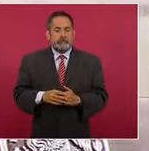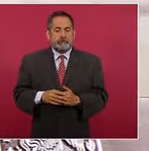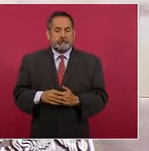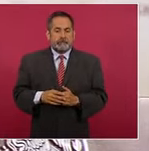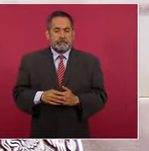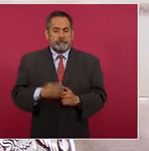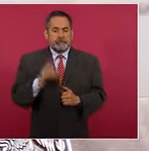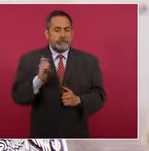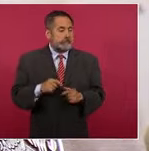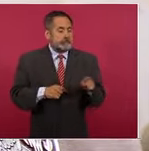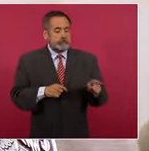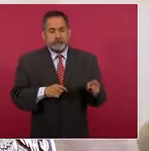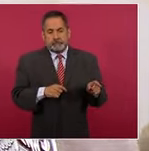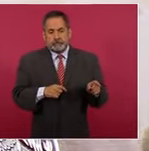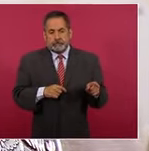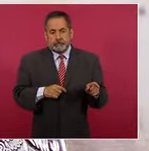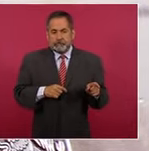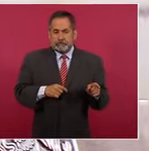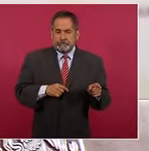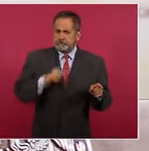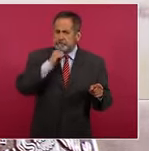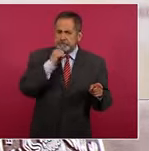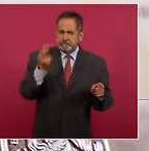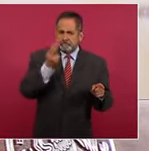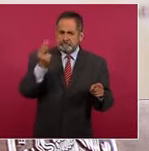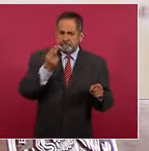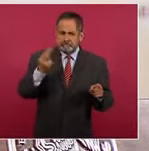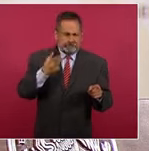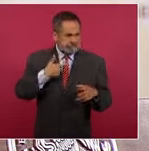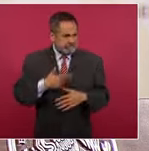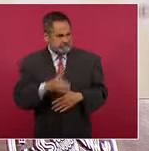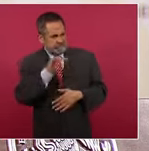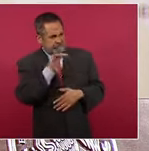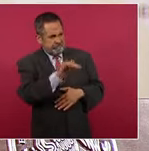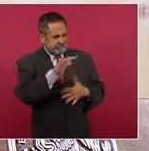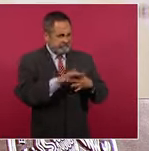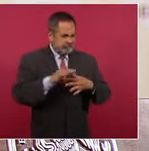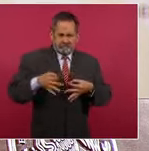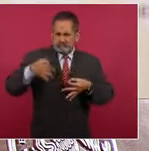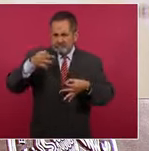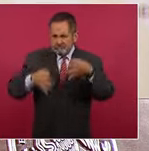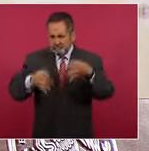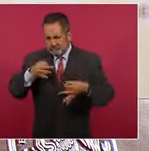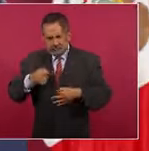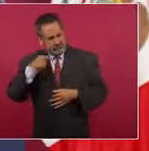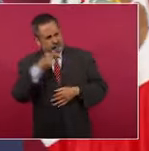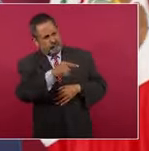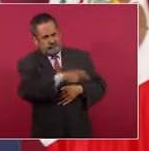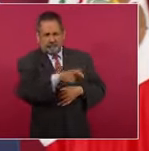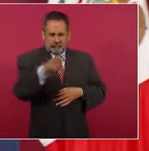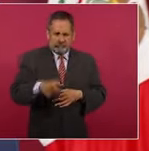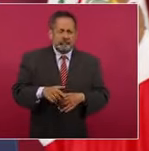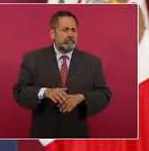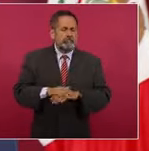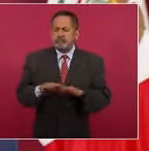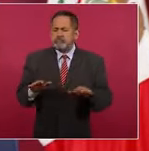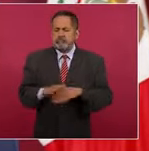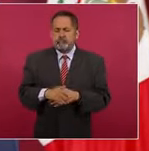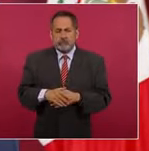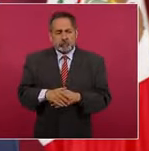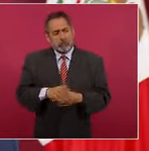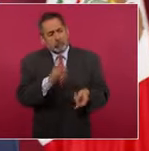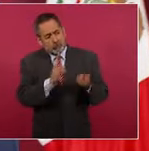sin necesidad de ningún juicio, cuando se le planteó de